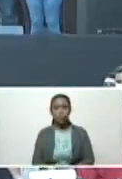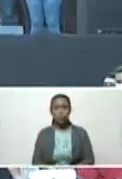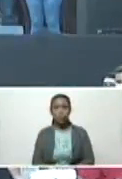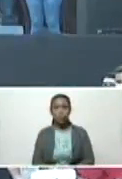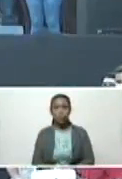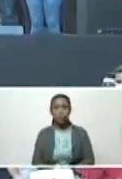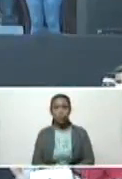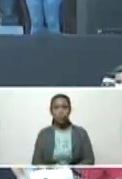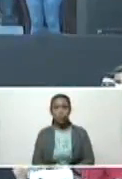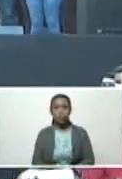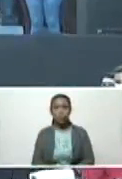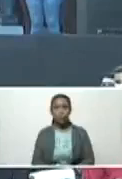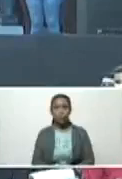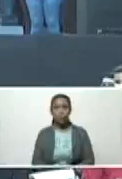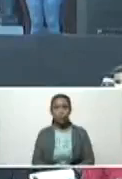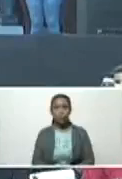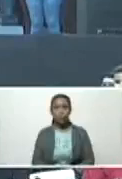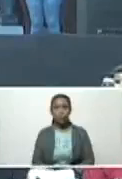¿Ah?